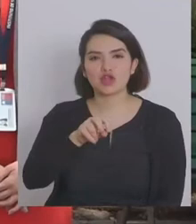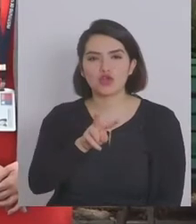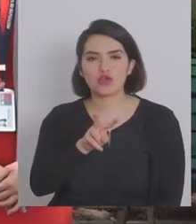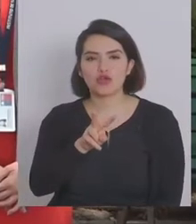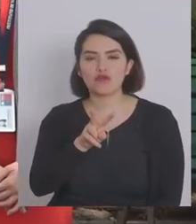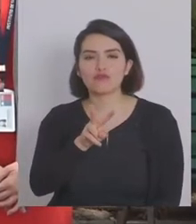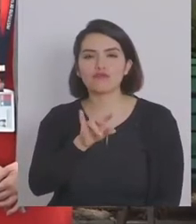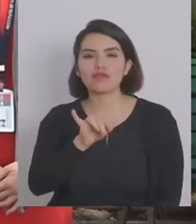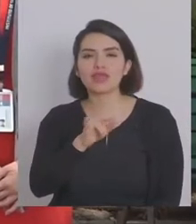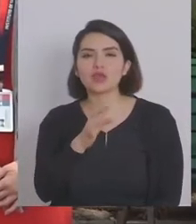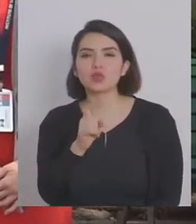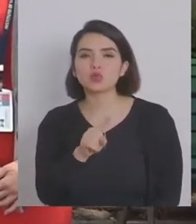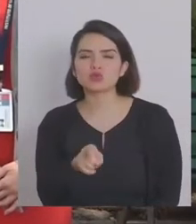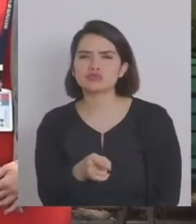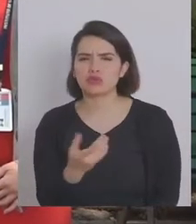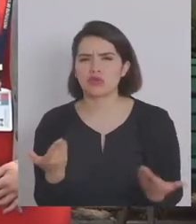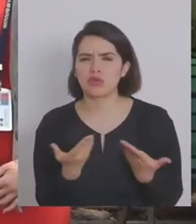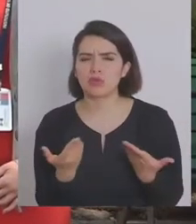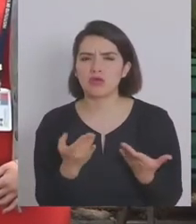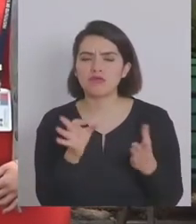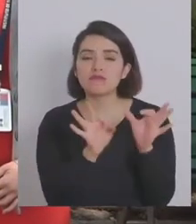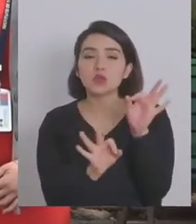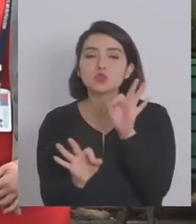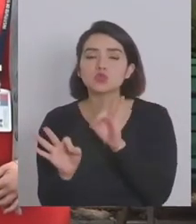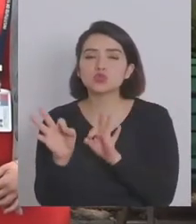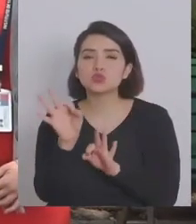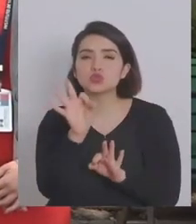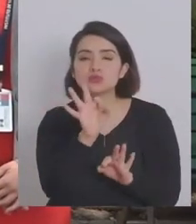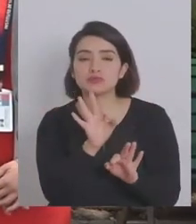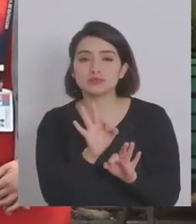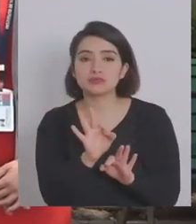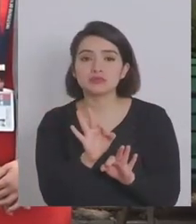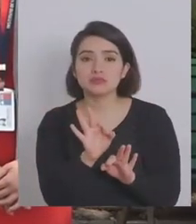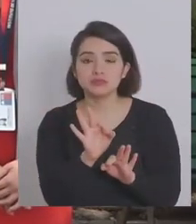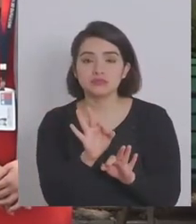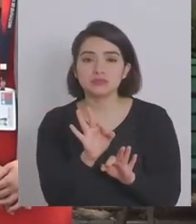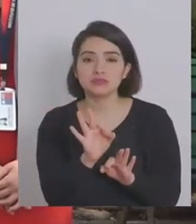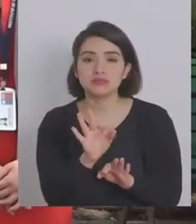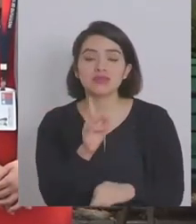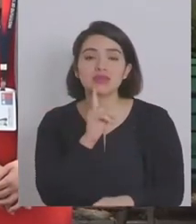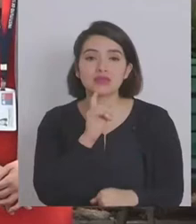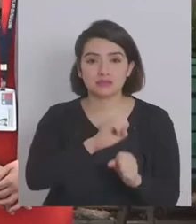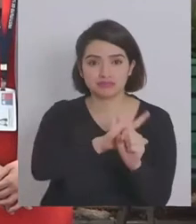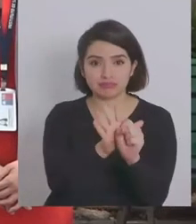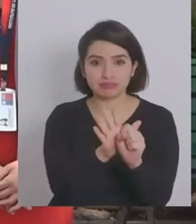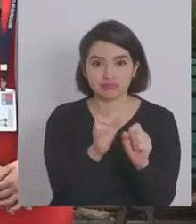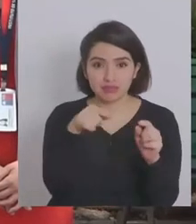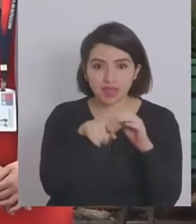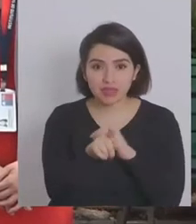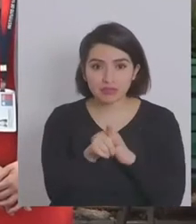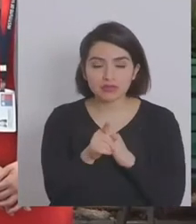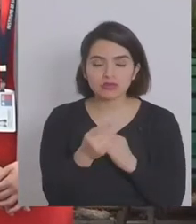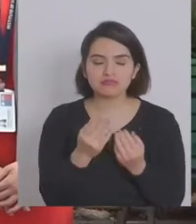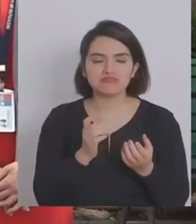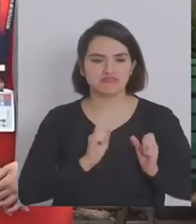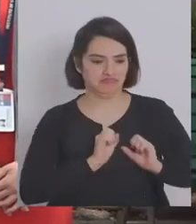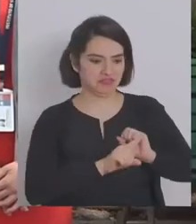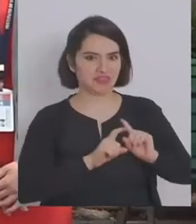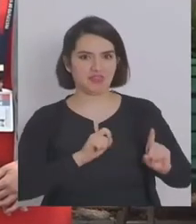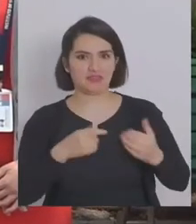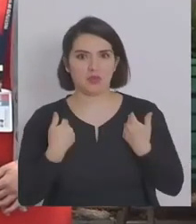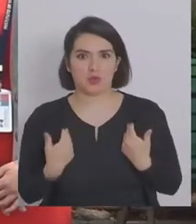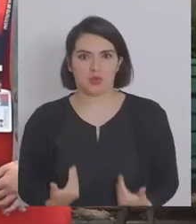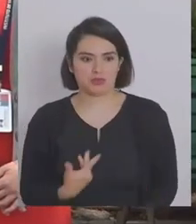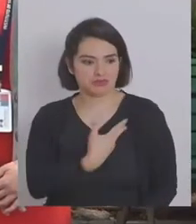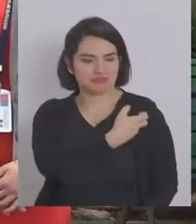que lleva como vector viral, lleva un componente del SARS-CoV-2 y por lo tanto con eso produce la inmunidad.